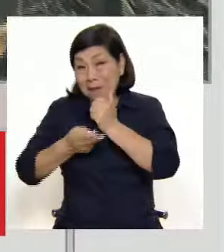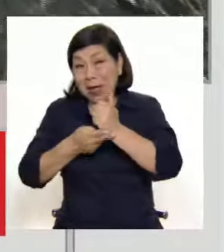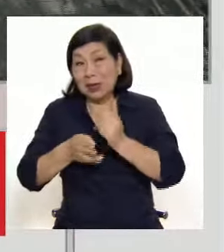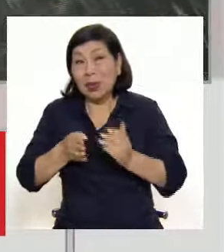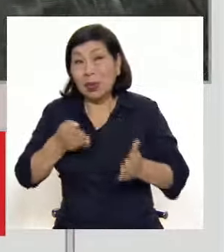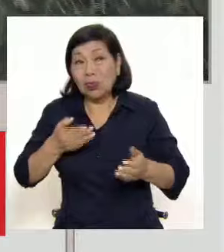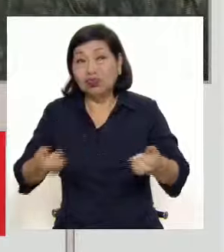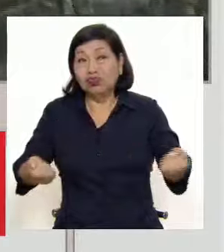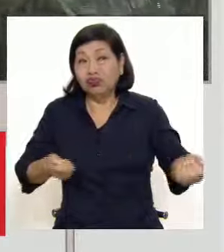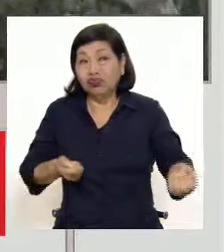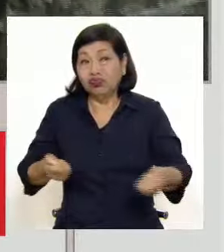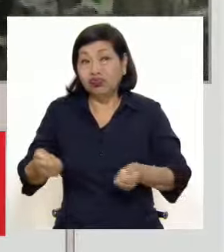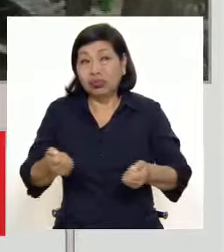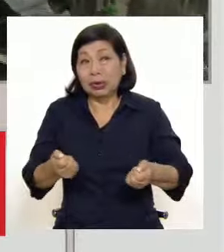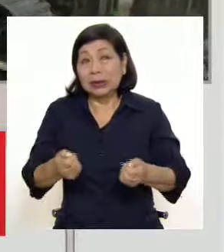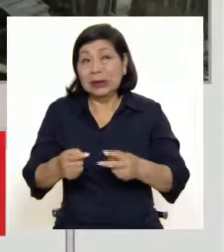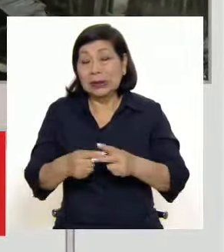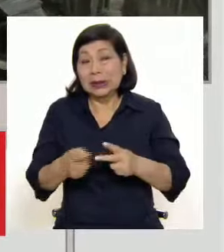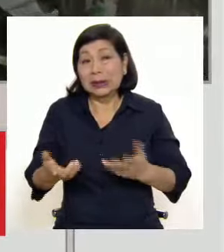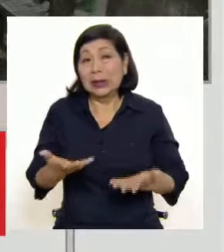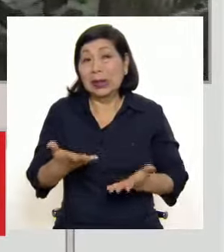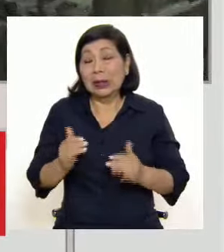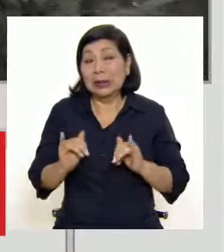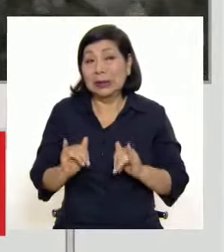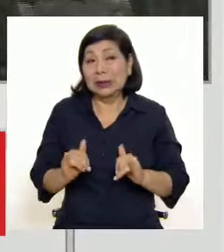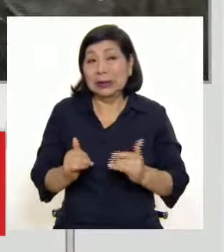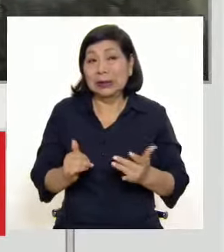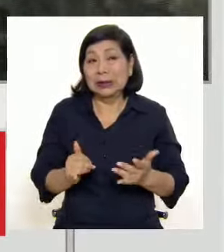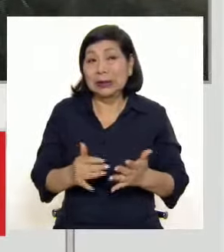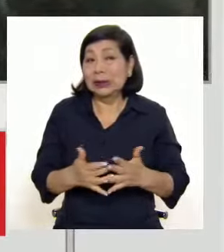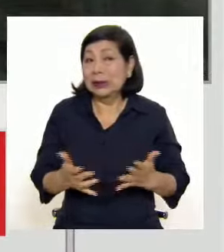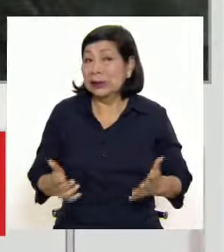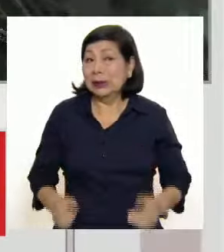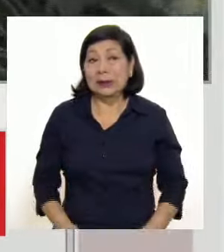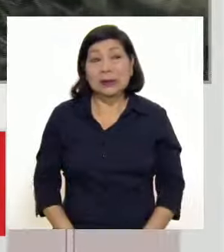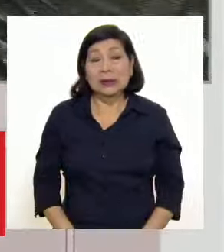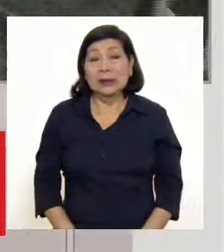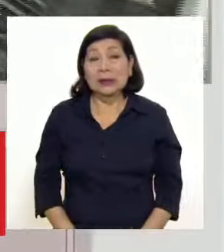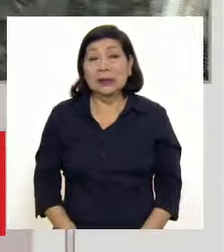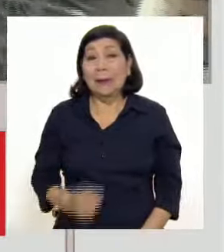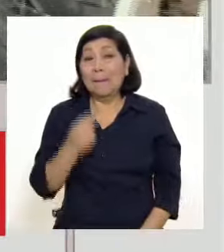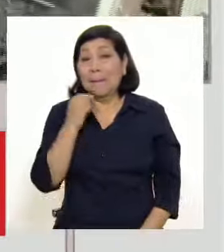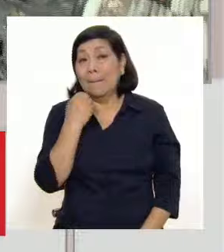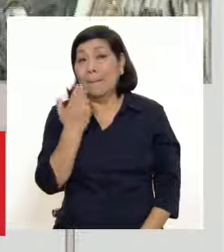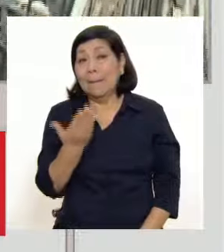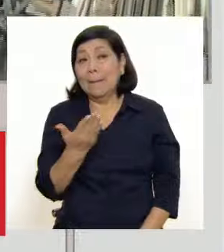un camión estuvo a punto de quedar siniestrado.